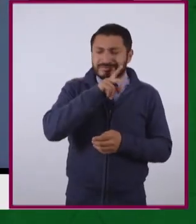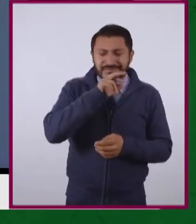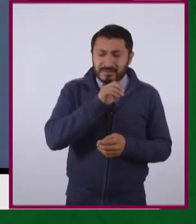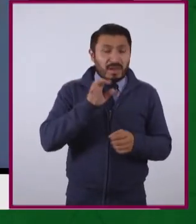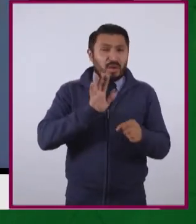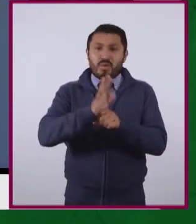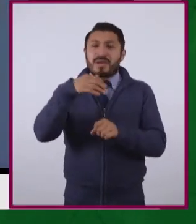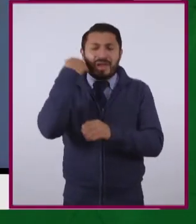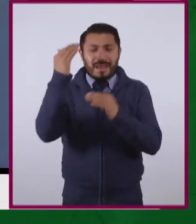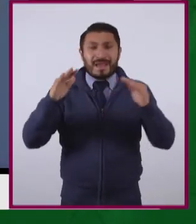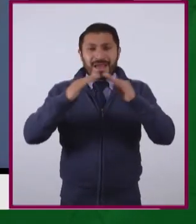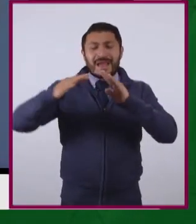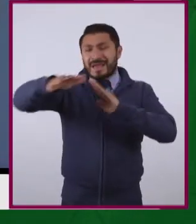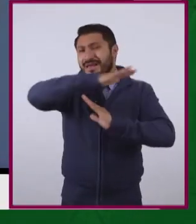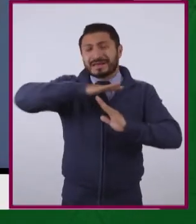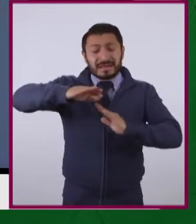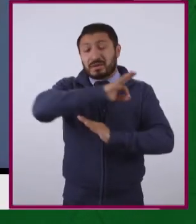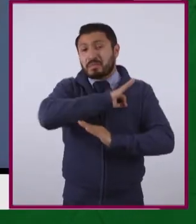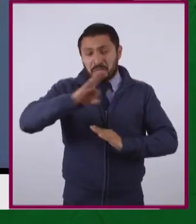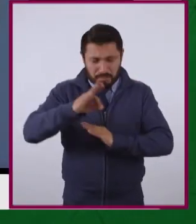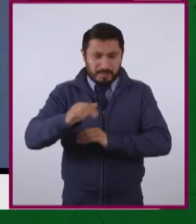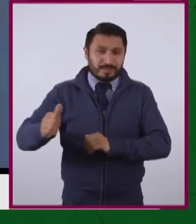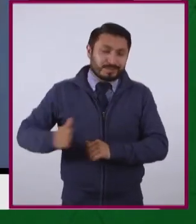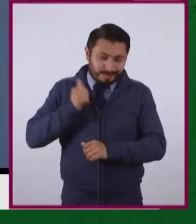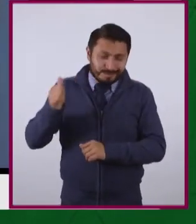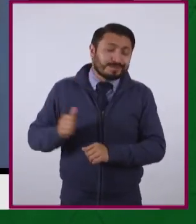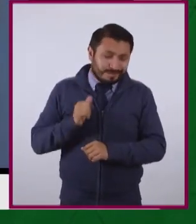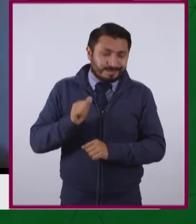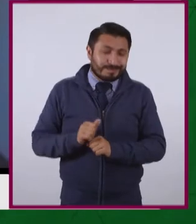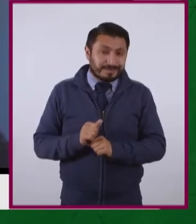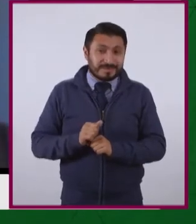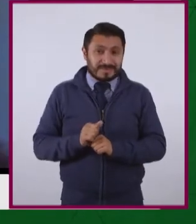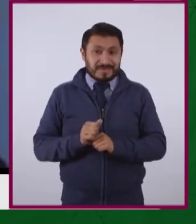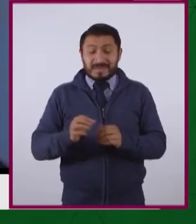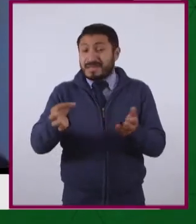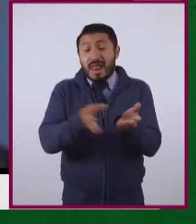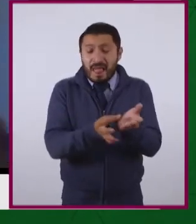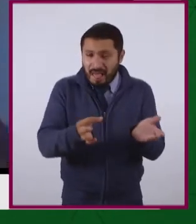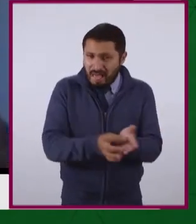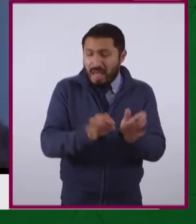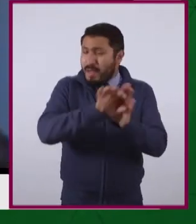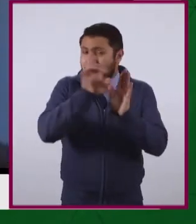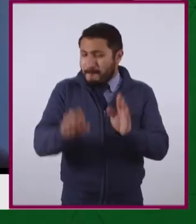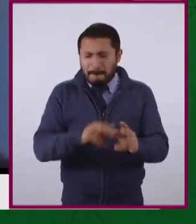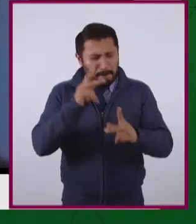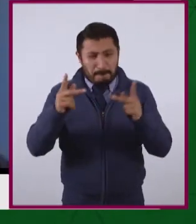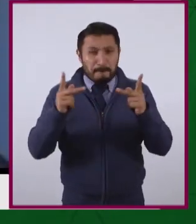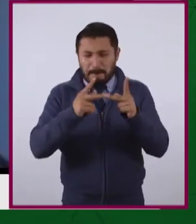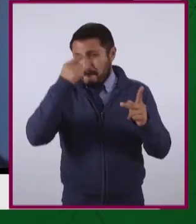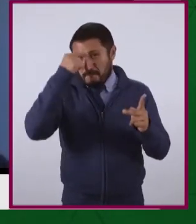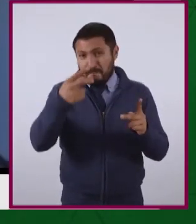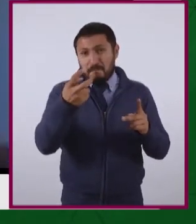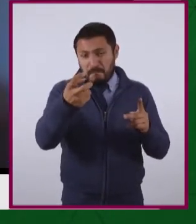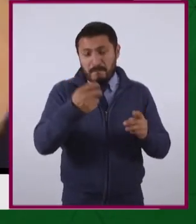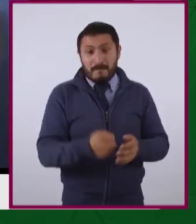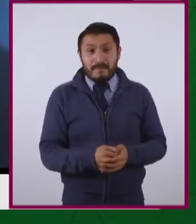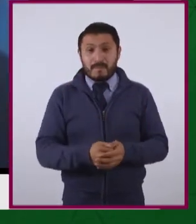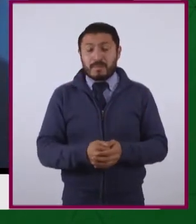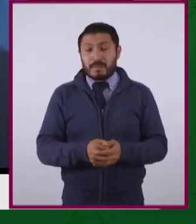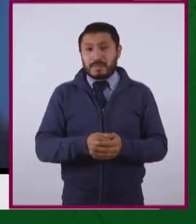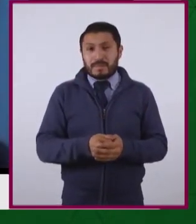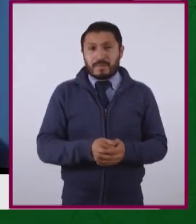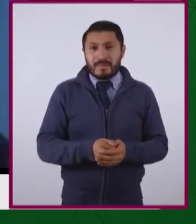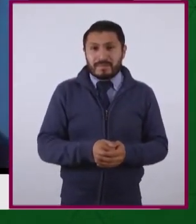cualquier techo se puede aprovechar. Los techos de lámina son perfectos para eso. Un